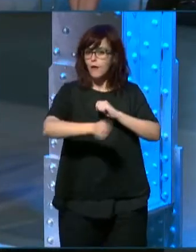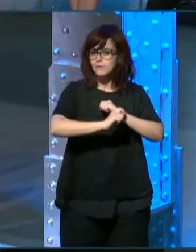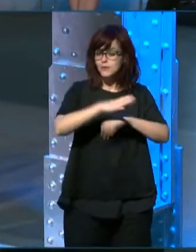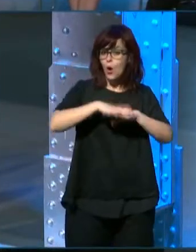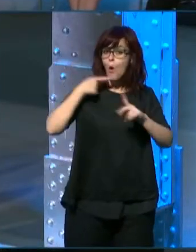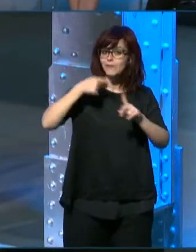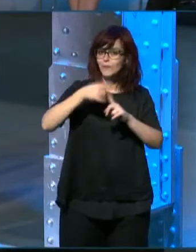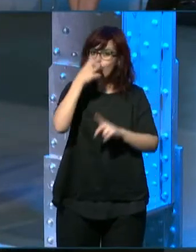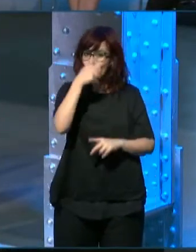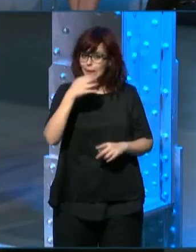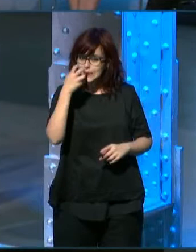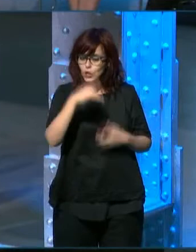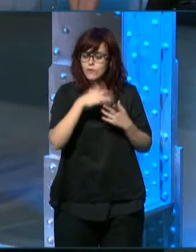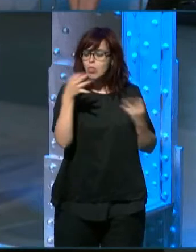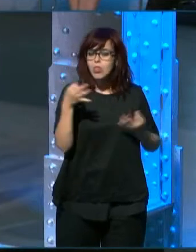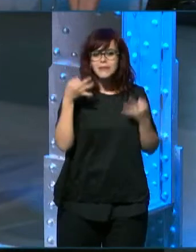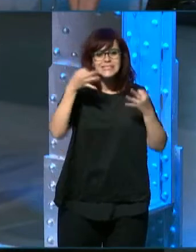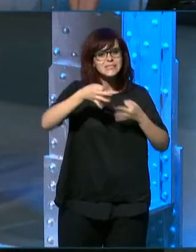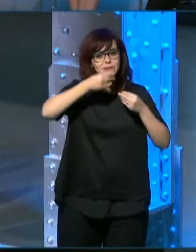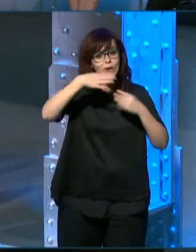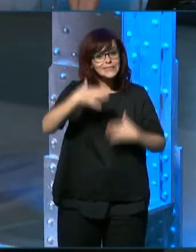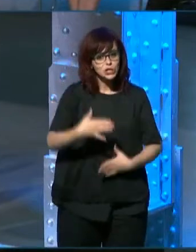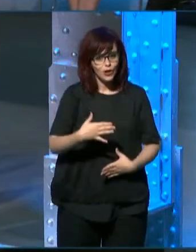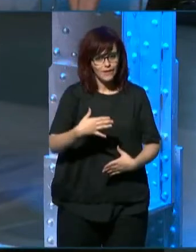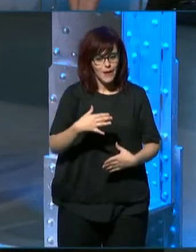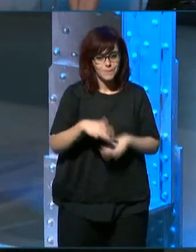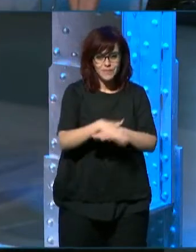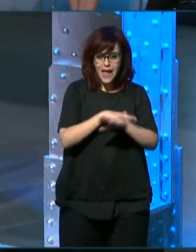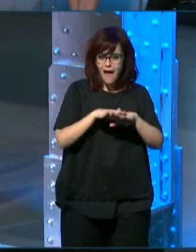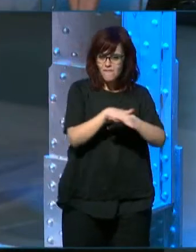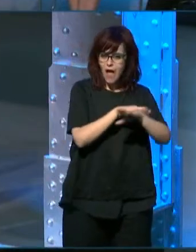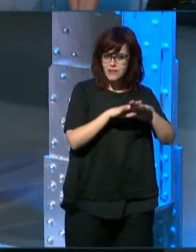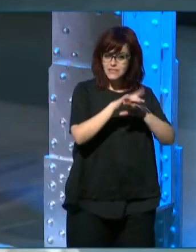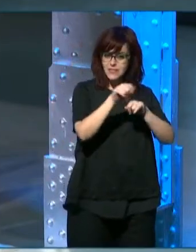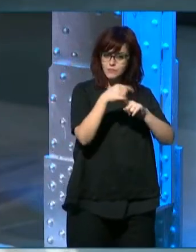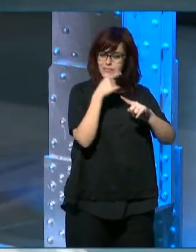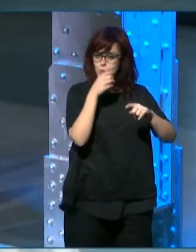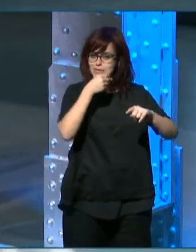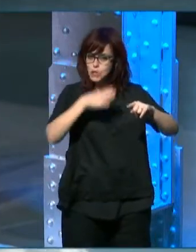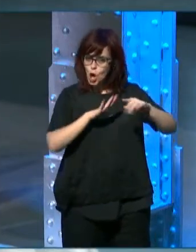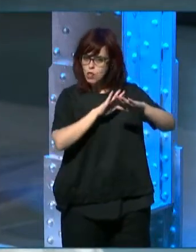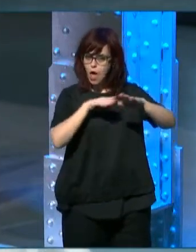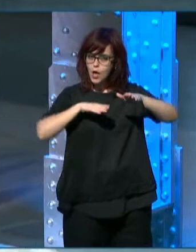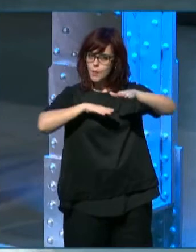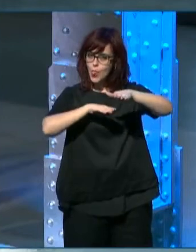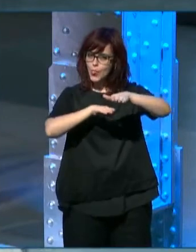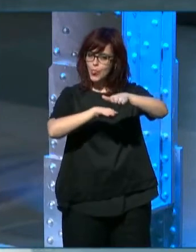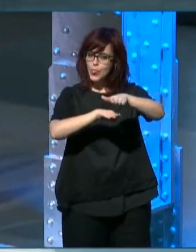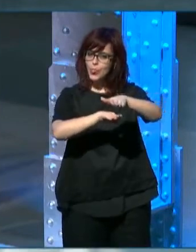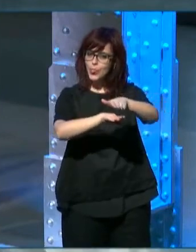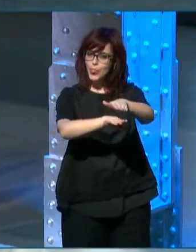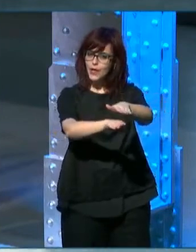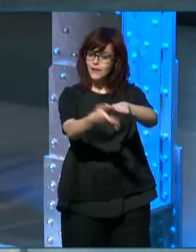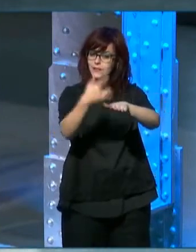escribir cuentos, que los cuentos deben llevar una historia en la superficie y que otra va oculta, va por debajo y de